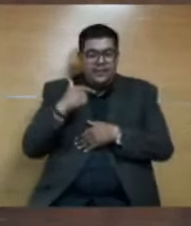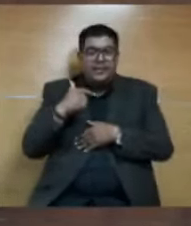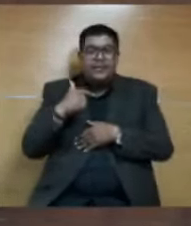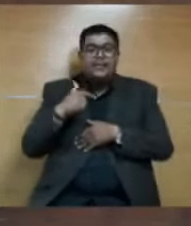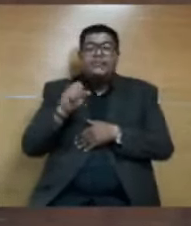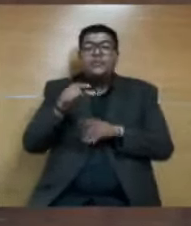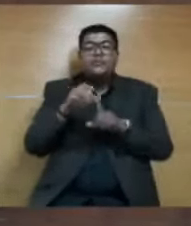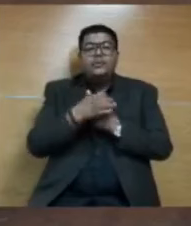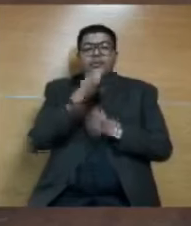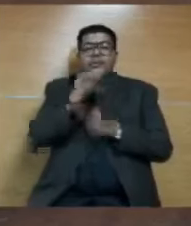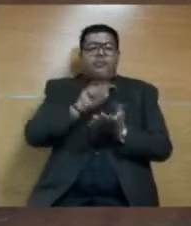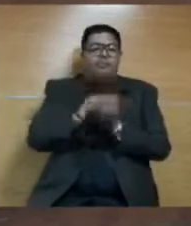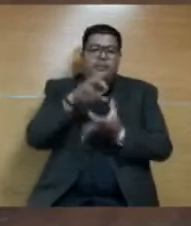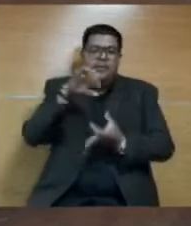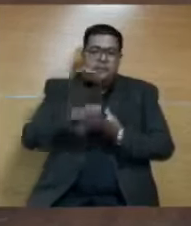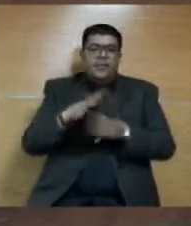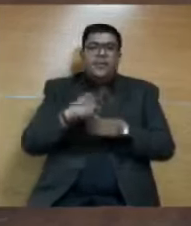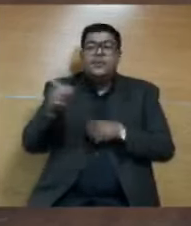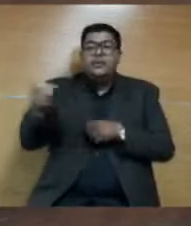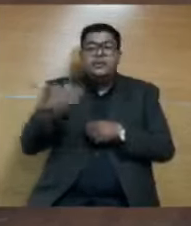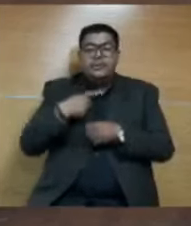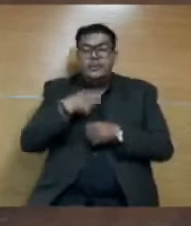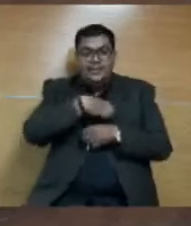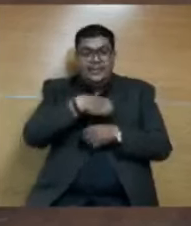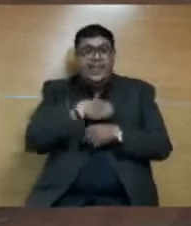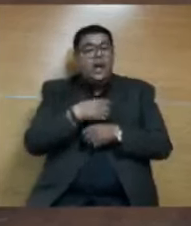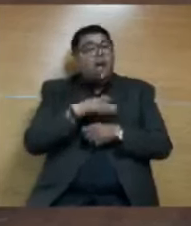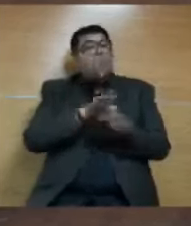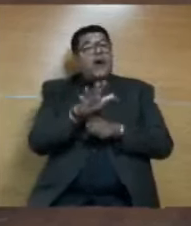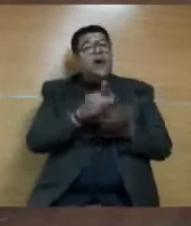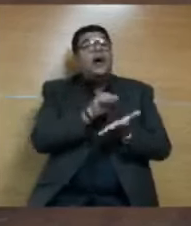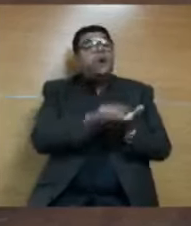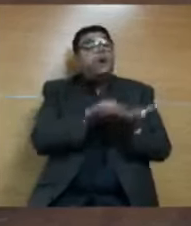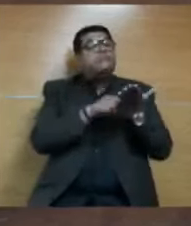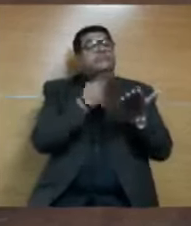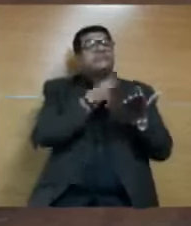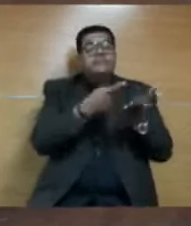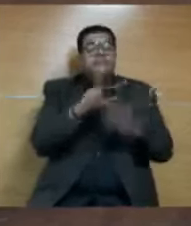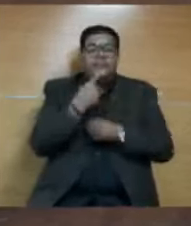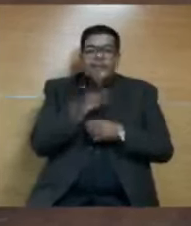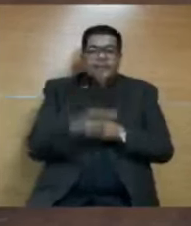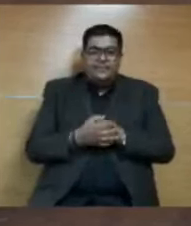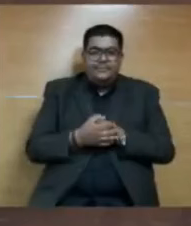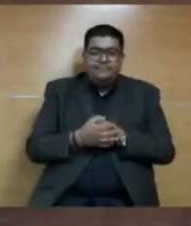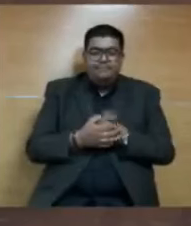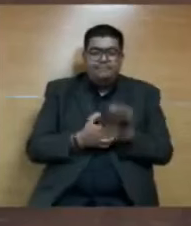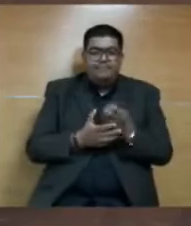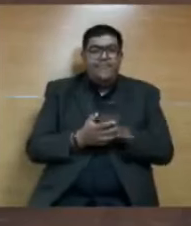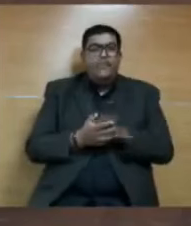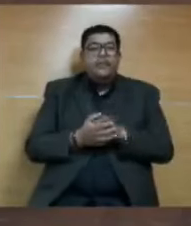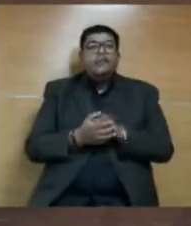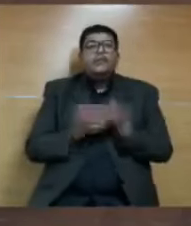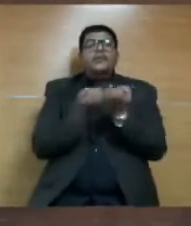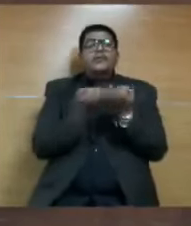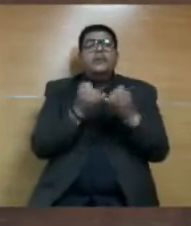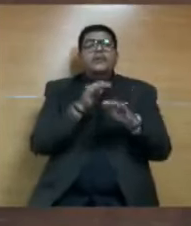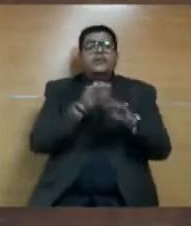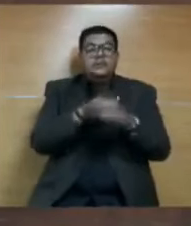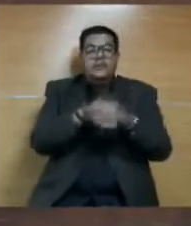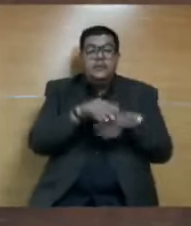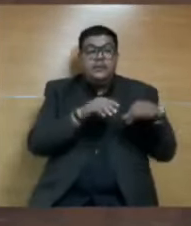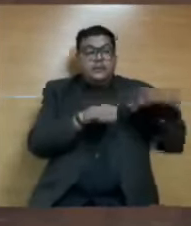se considera inoperante porque el actor no precisa las actas que combate. Sobre el reclamo relativo a que la autoridad